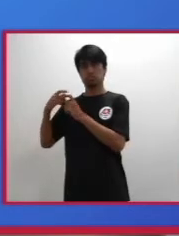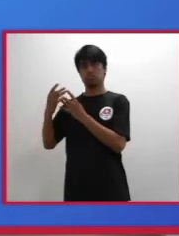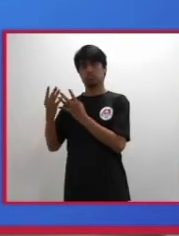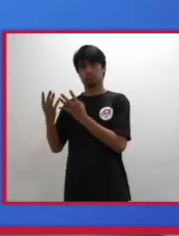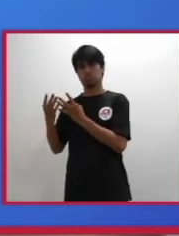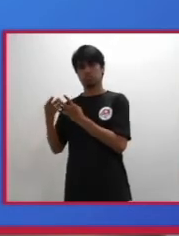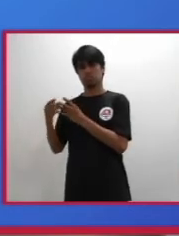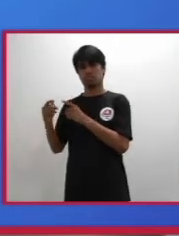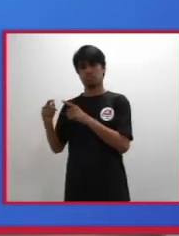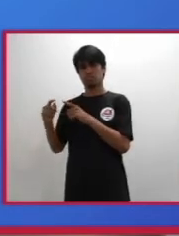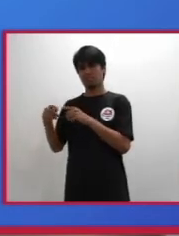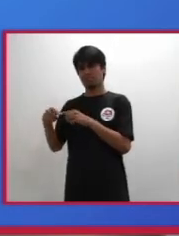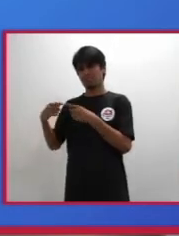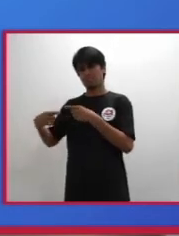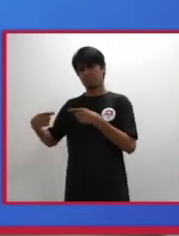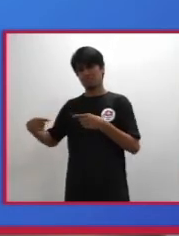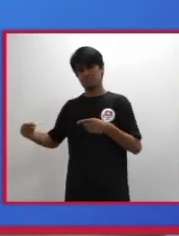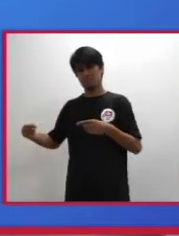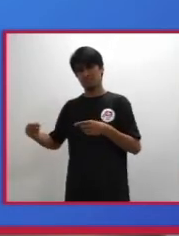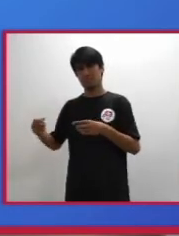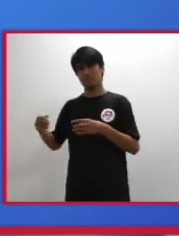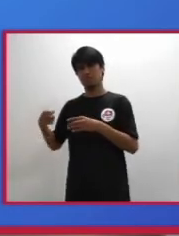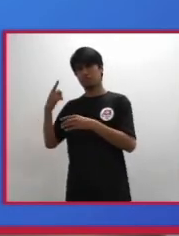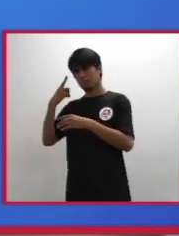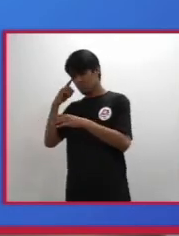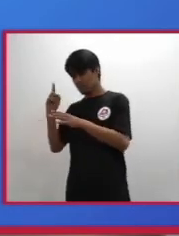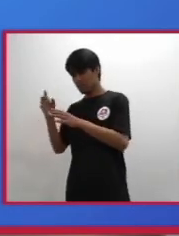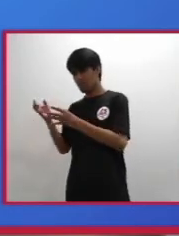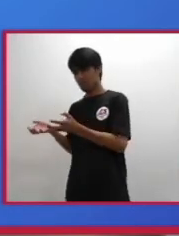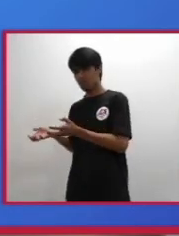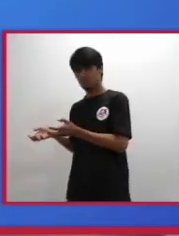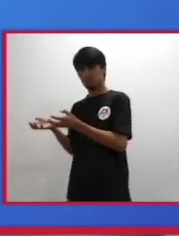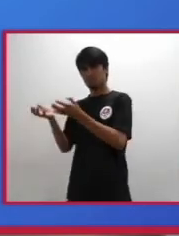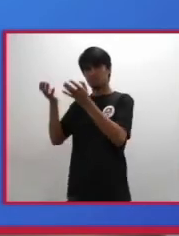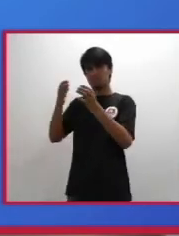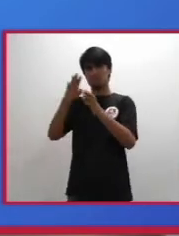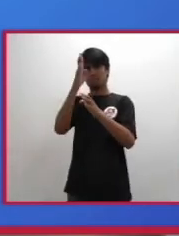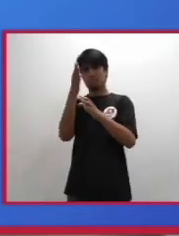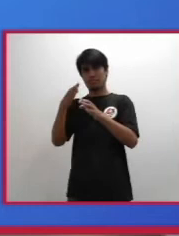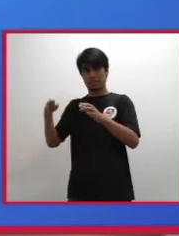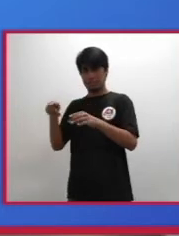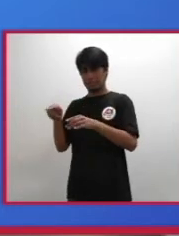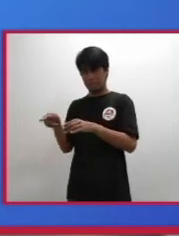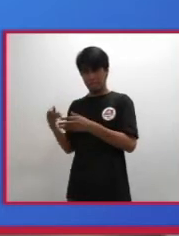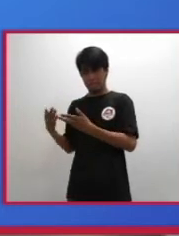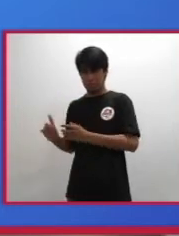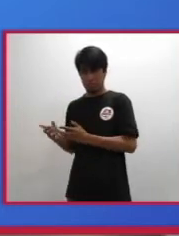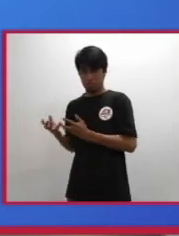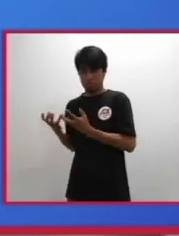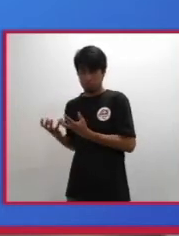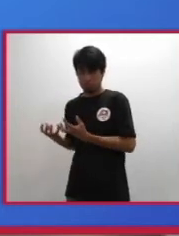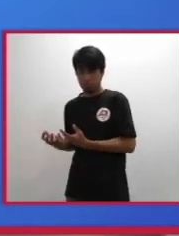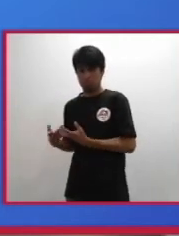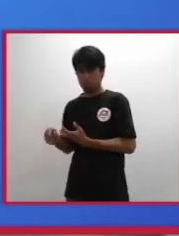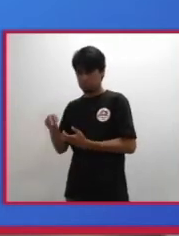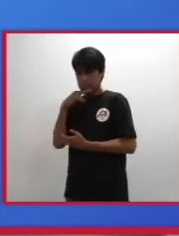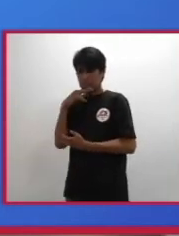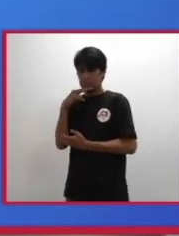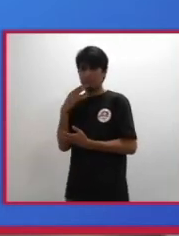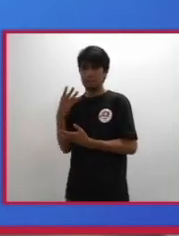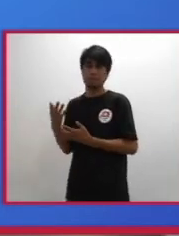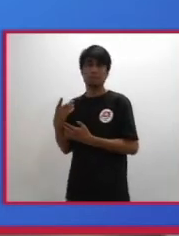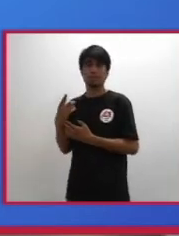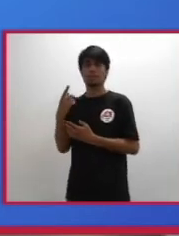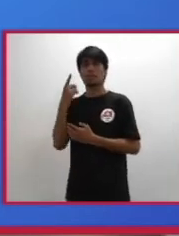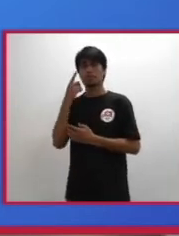cargando materiales a un camión. Esto es un material evidentemente muy pesado, parece acero. El obrero